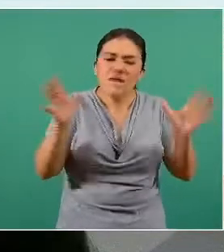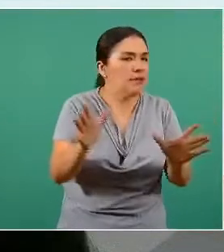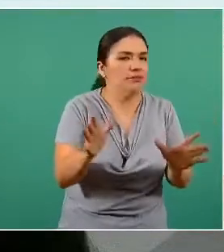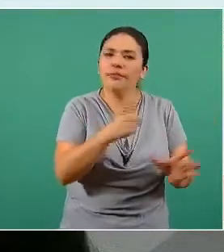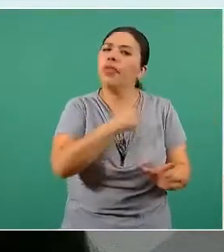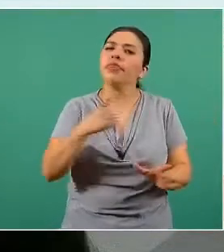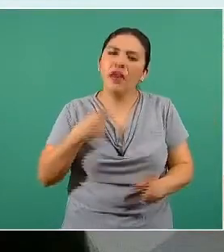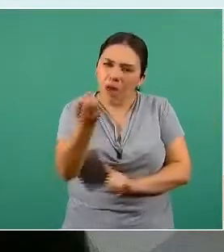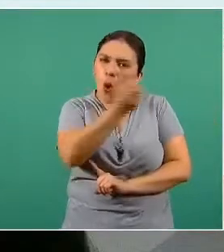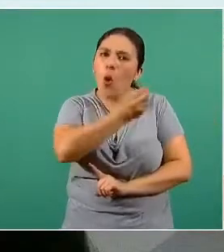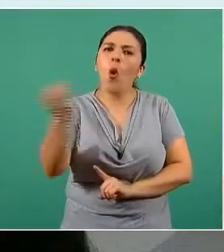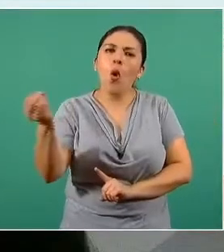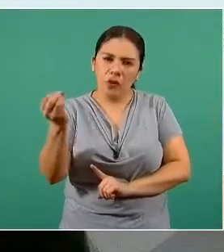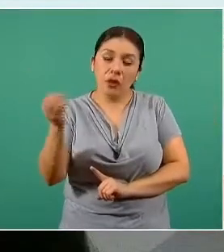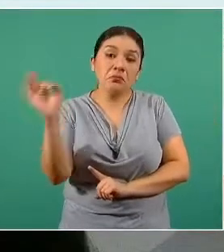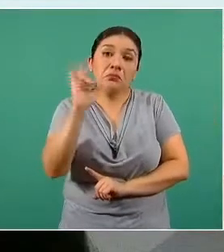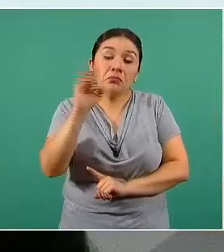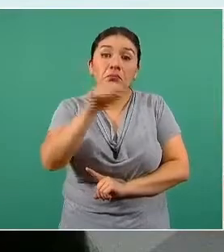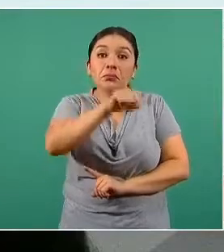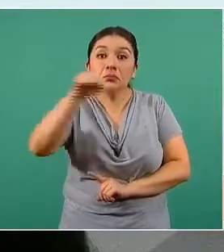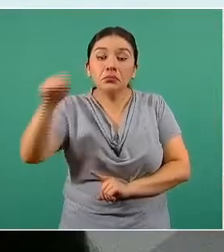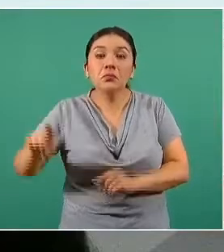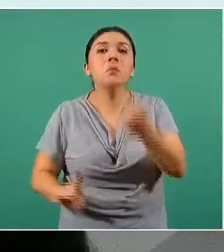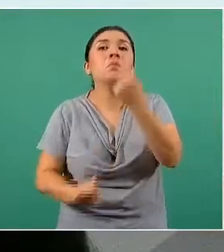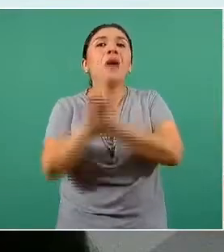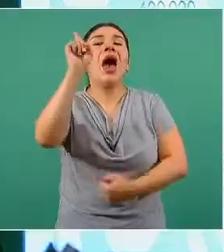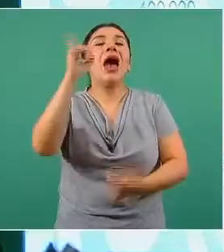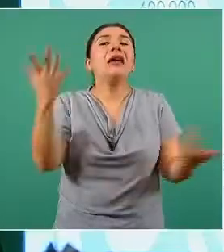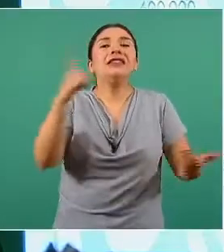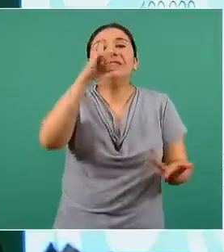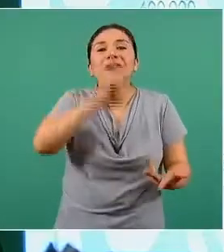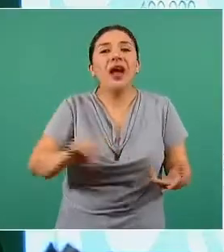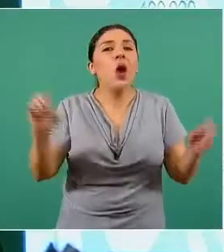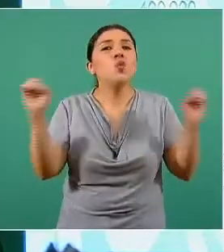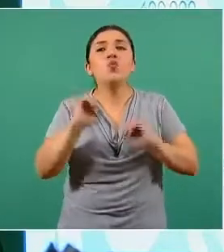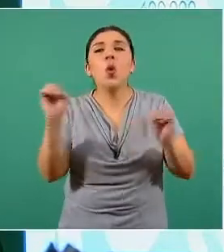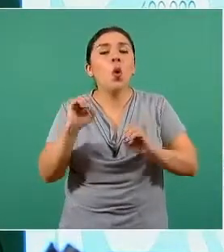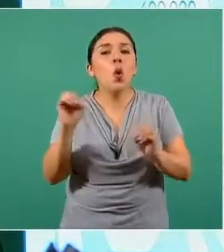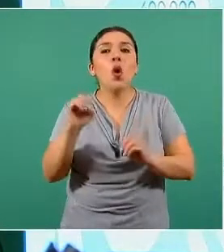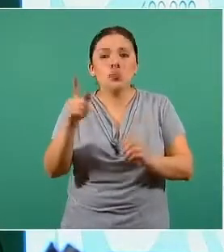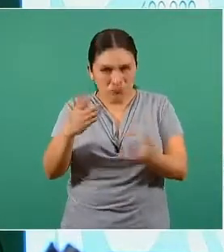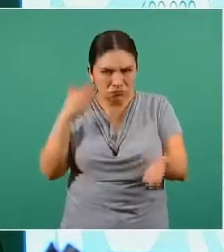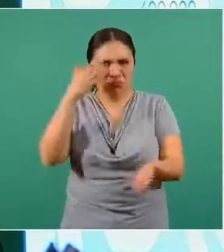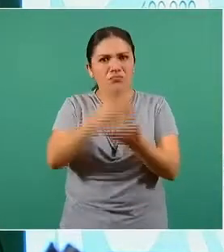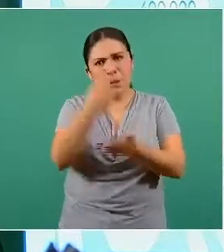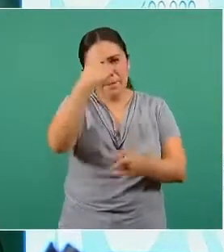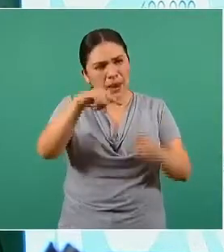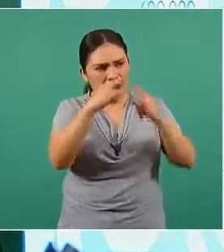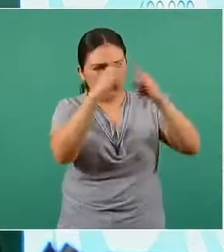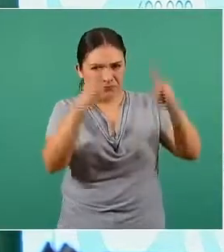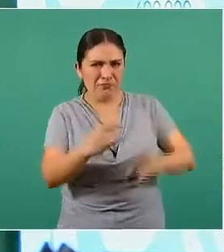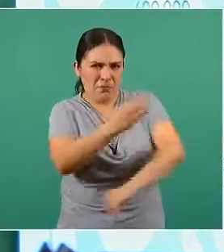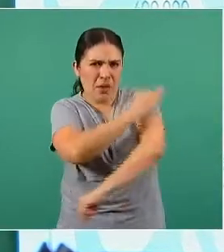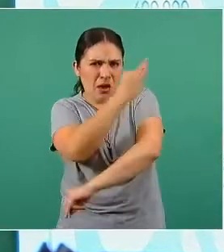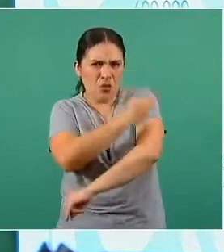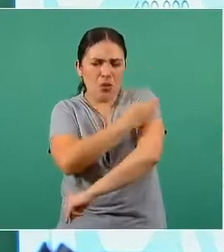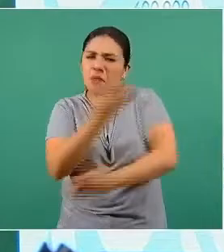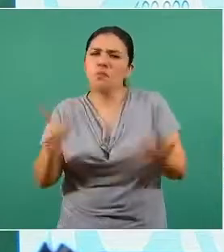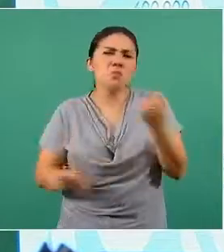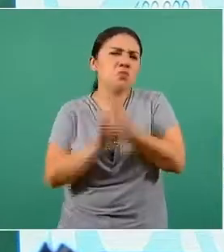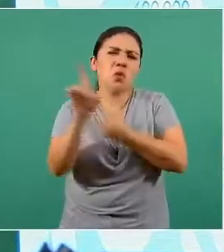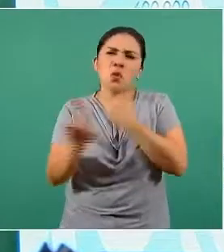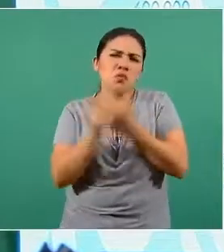seguir cierto orden. Desde luego, si cada quien de manera espontánea y no incitada se presenta al centro de vacunación, pues no debería